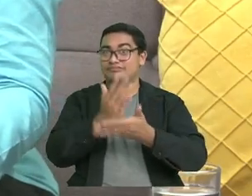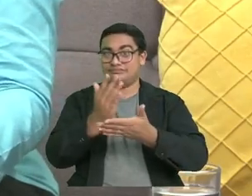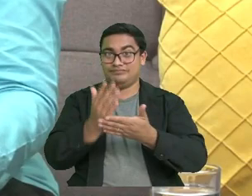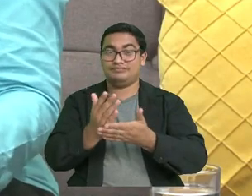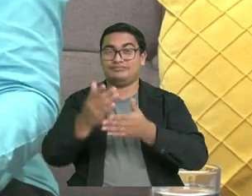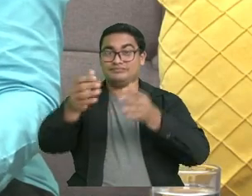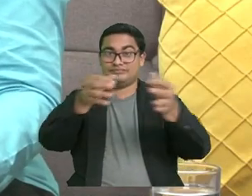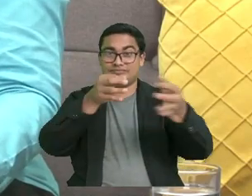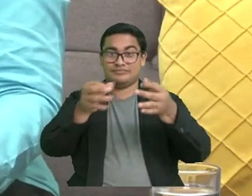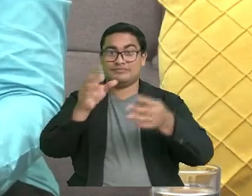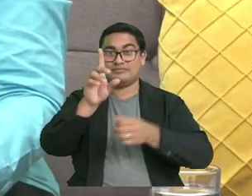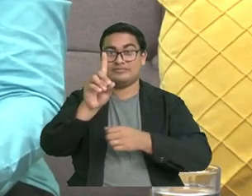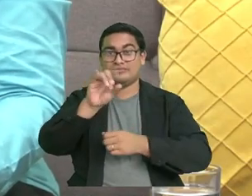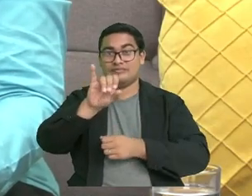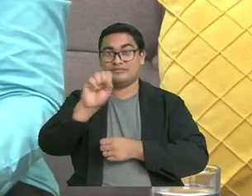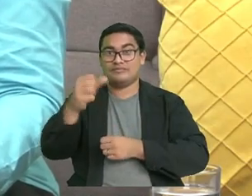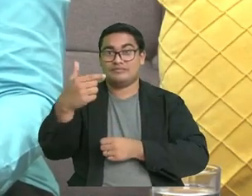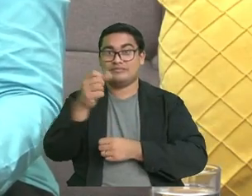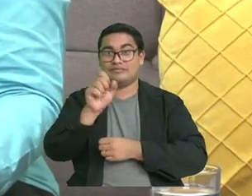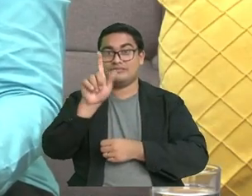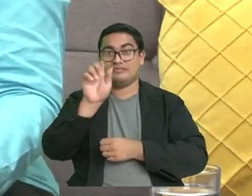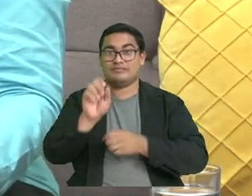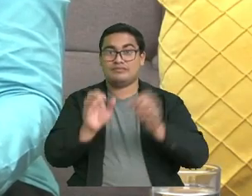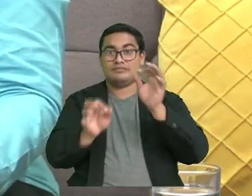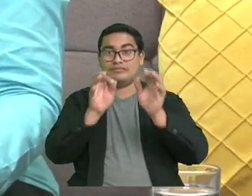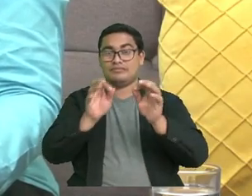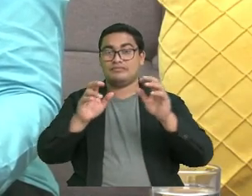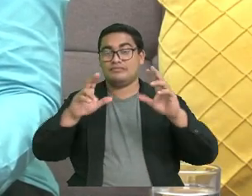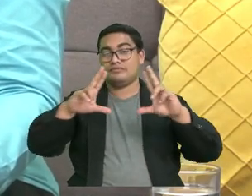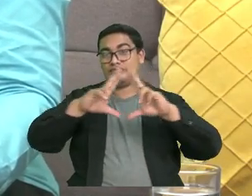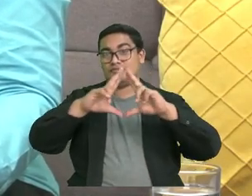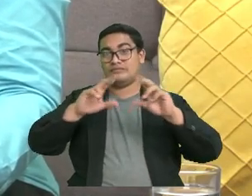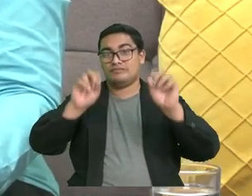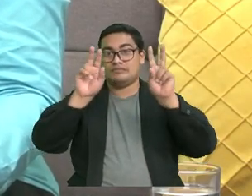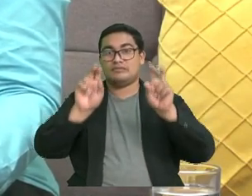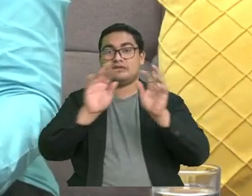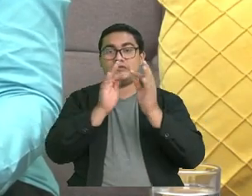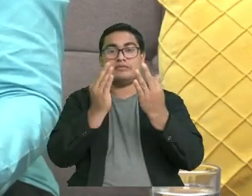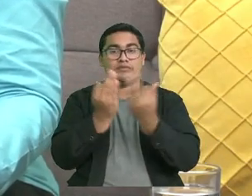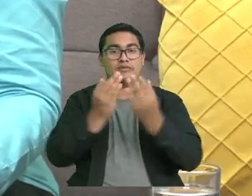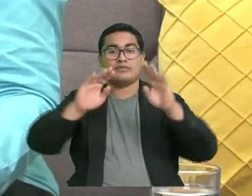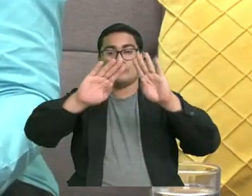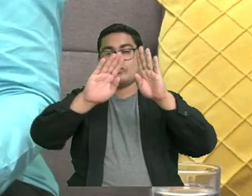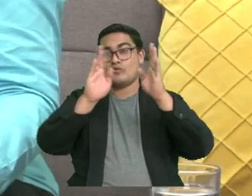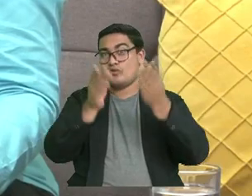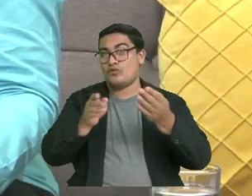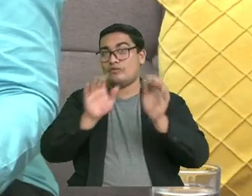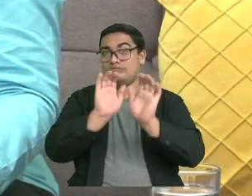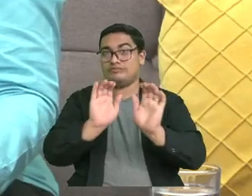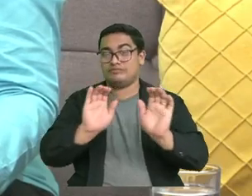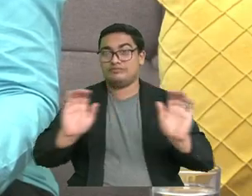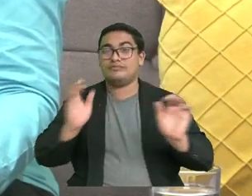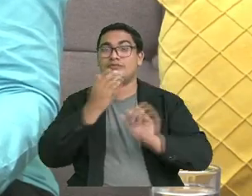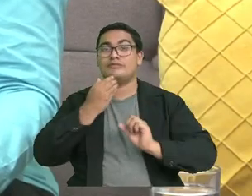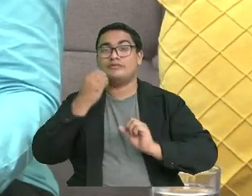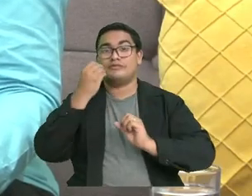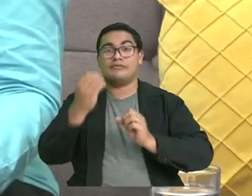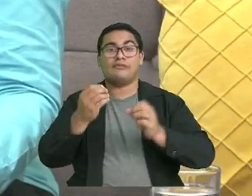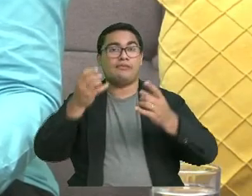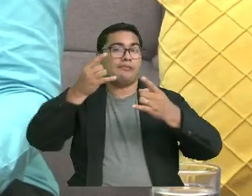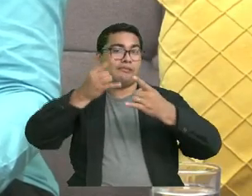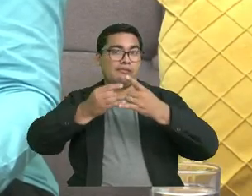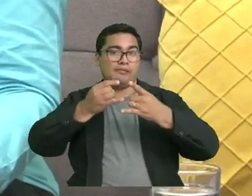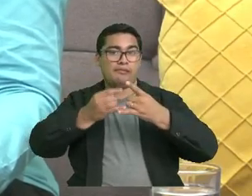jurídico nicaragüense en materia de familia, mujer, niñez, juventud, adulto mayor y equidad de género.